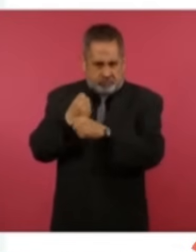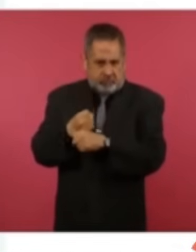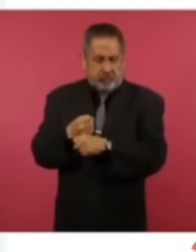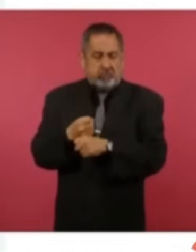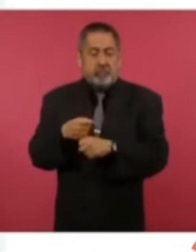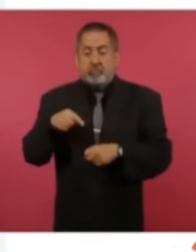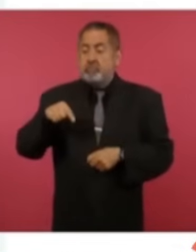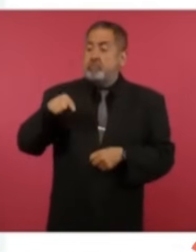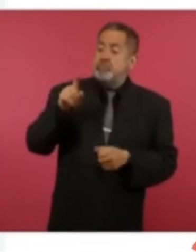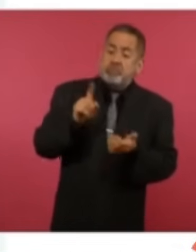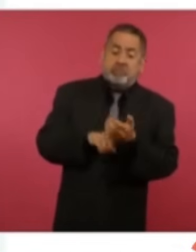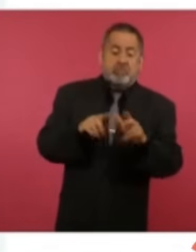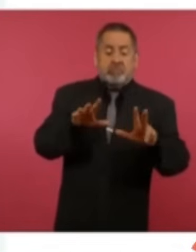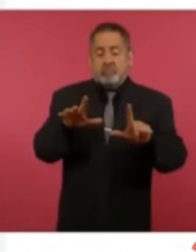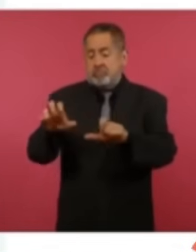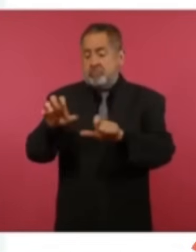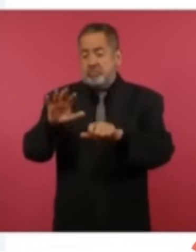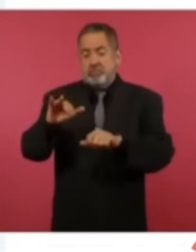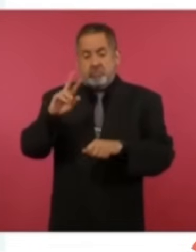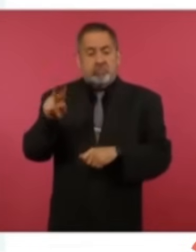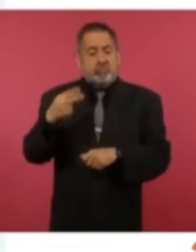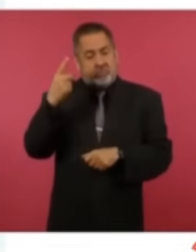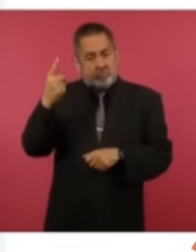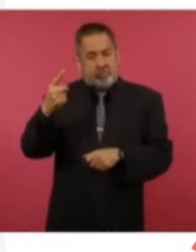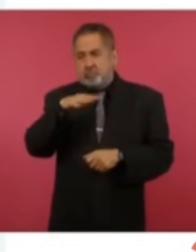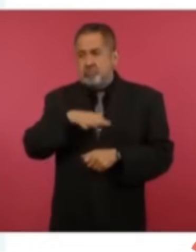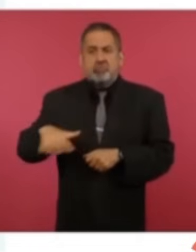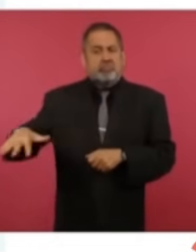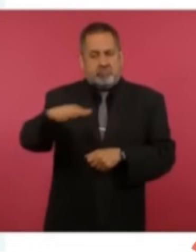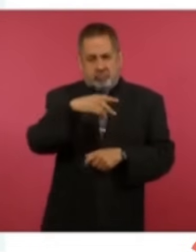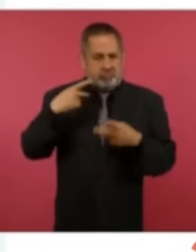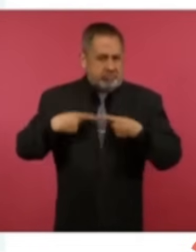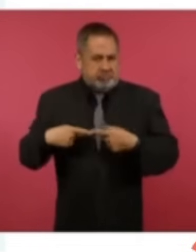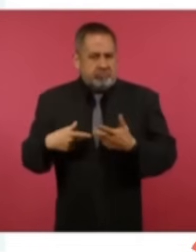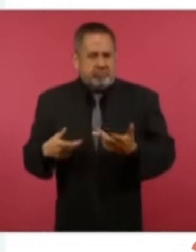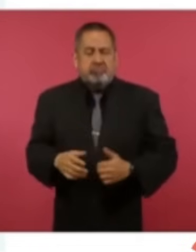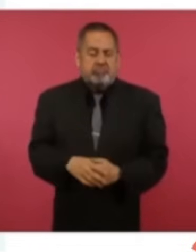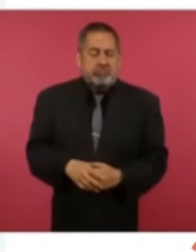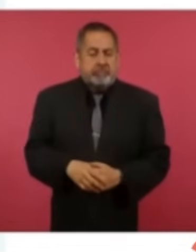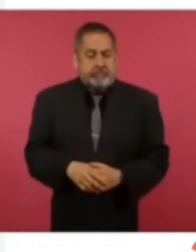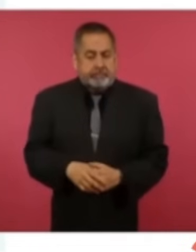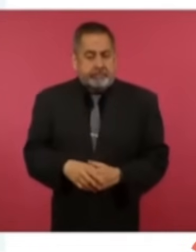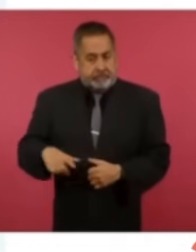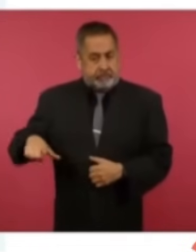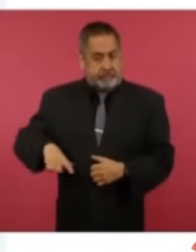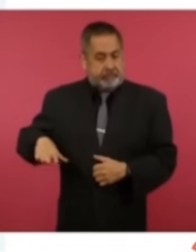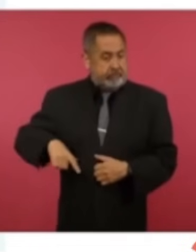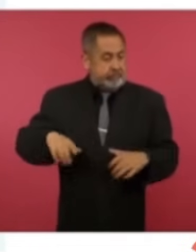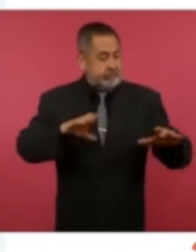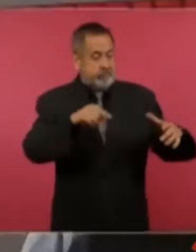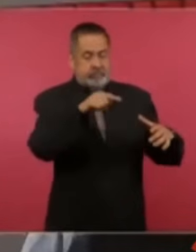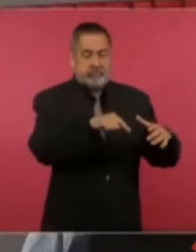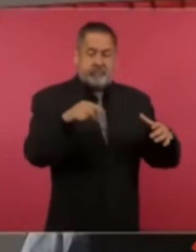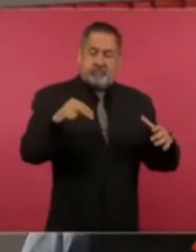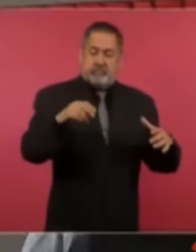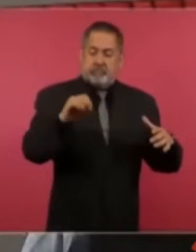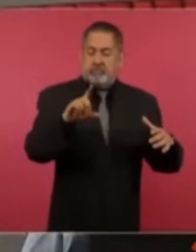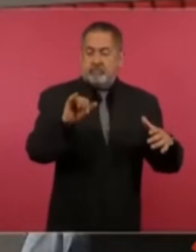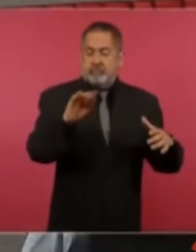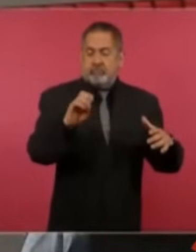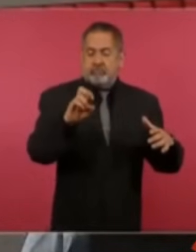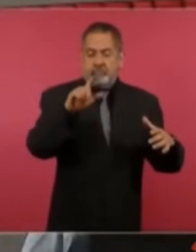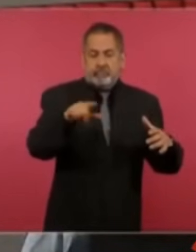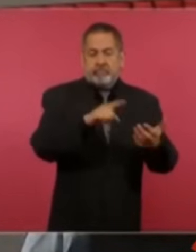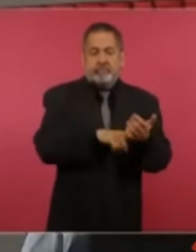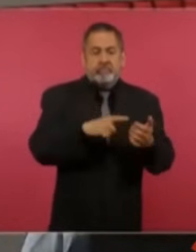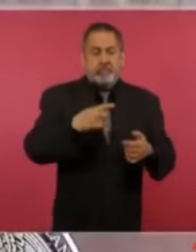frente a 1,752, que es la media de la organización. Los gobiernos neoliberales